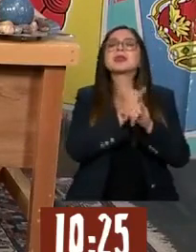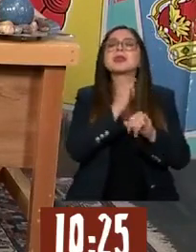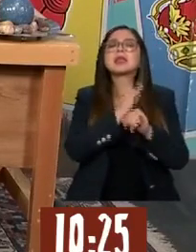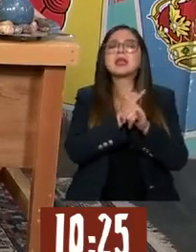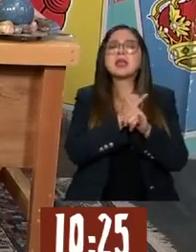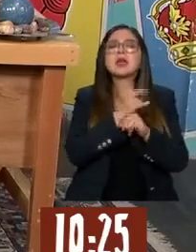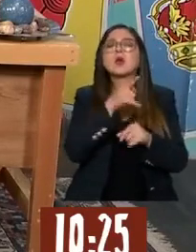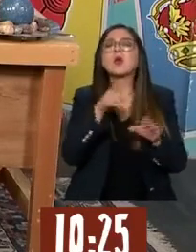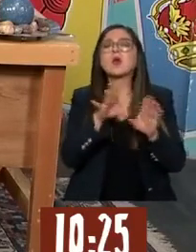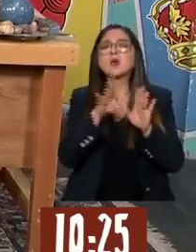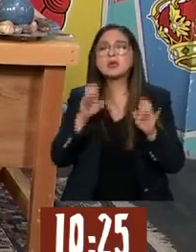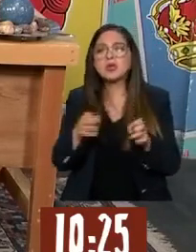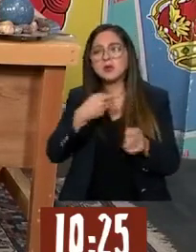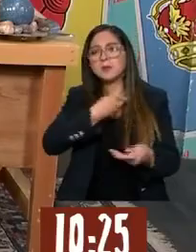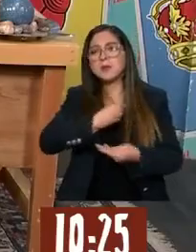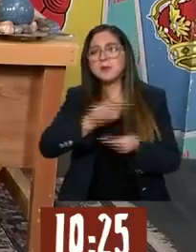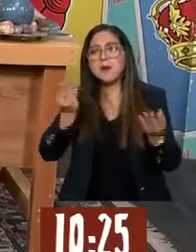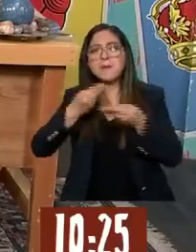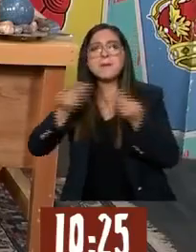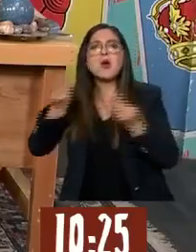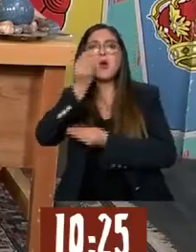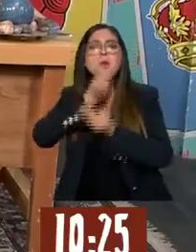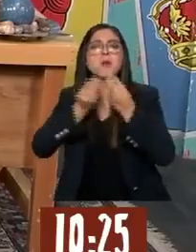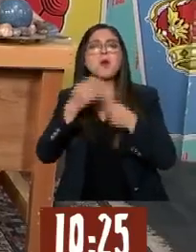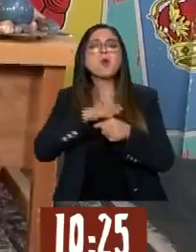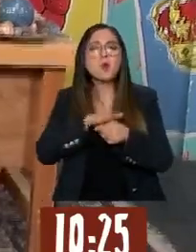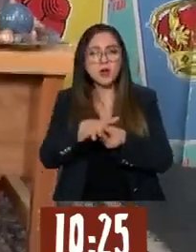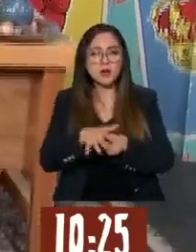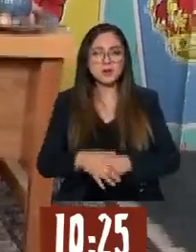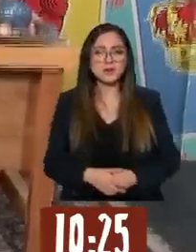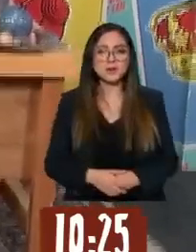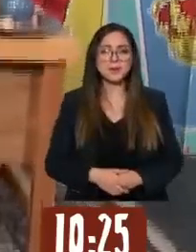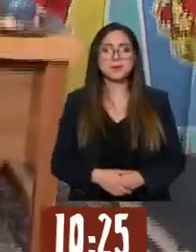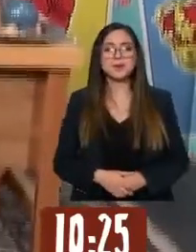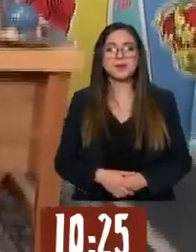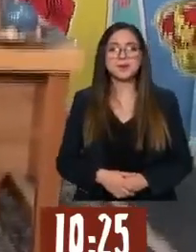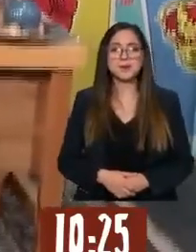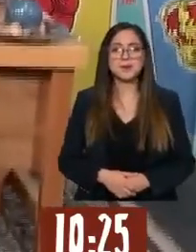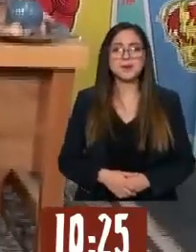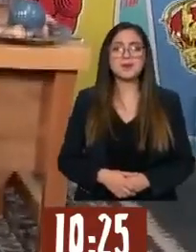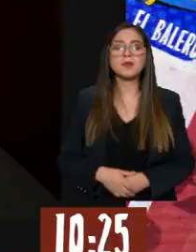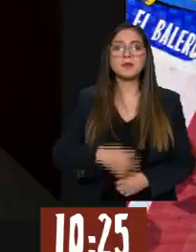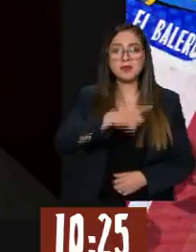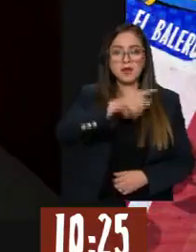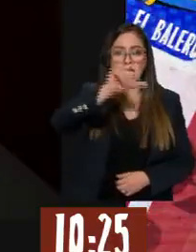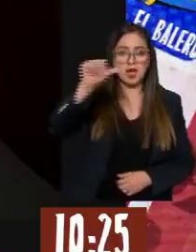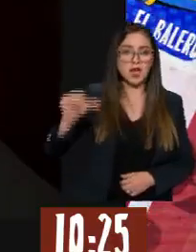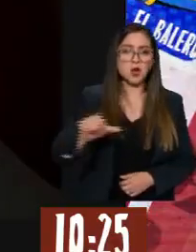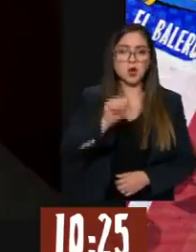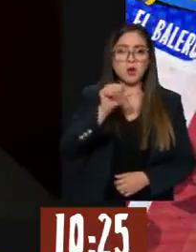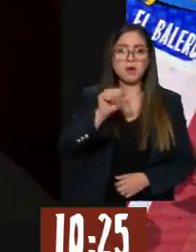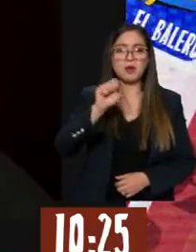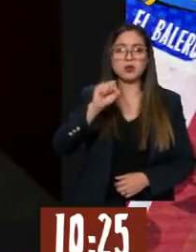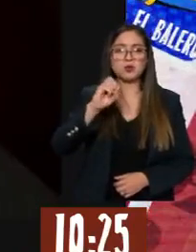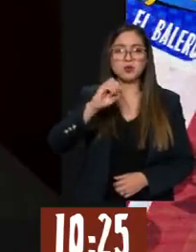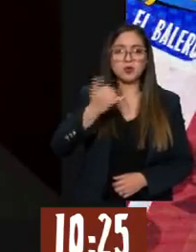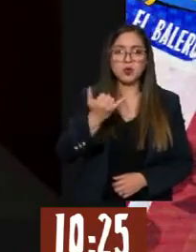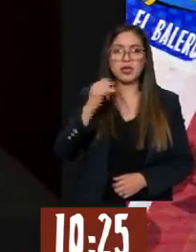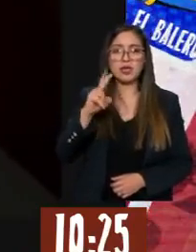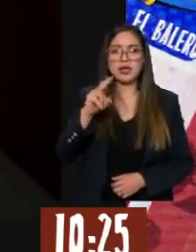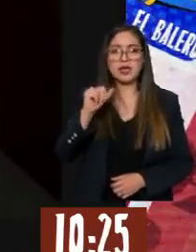con tu campaña, qué has repartido. En todos lados, así como arroba soy Rafa Carvajal. Ya llevamos repartidas